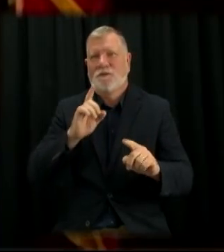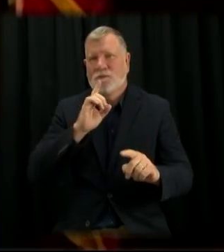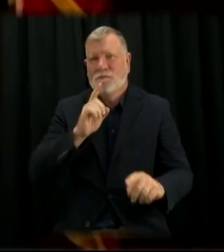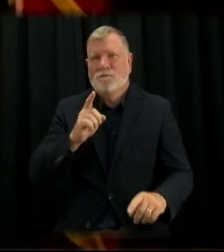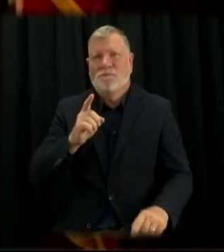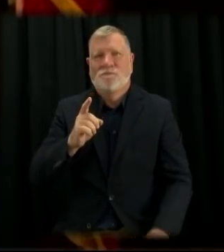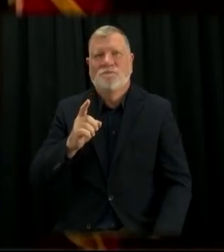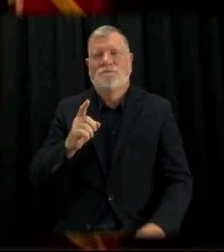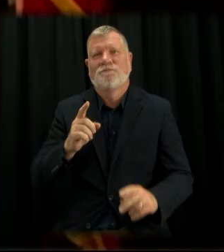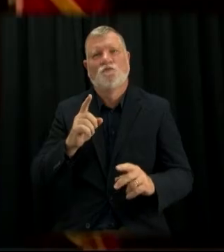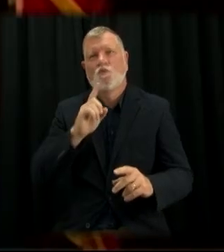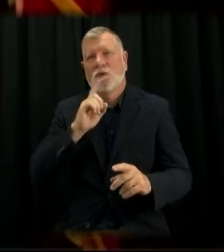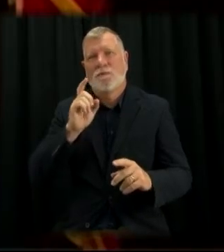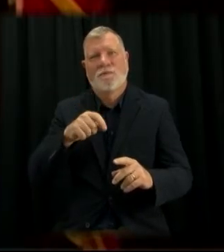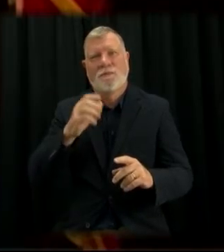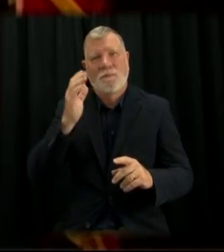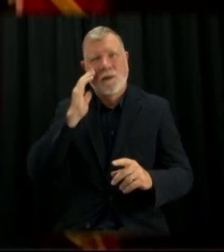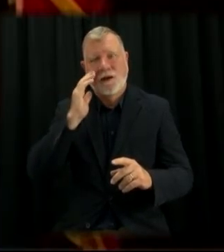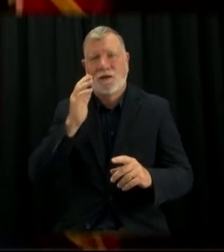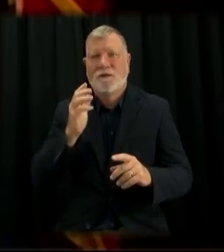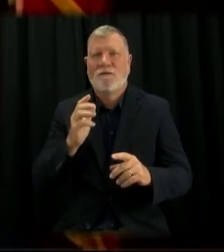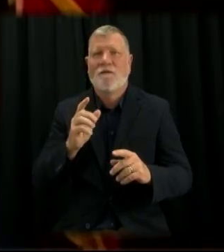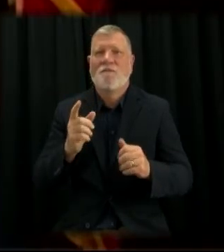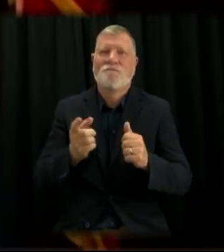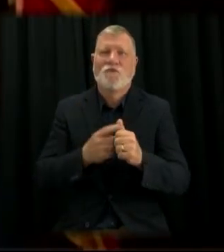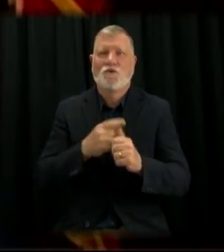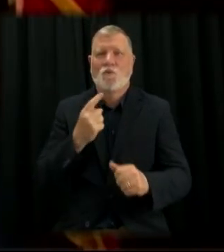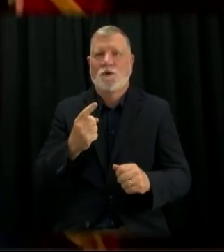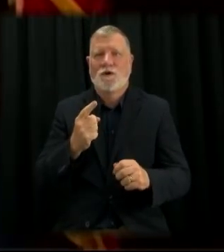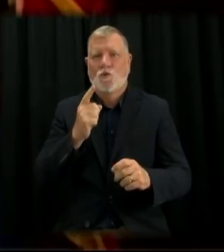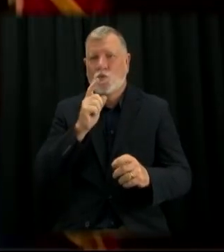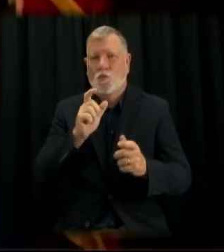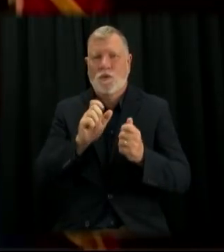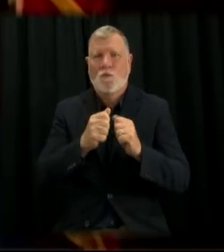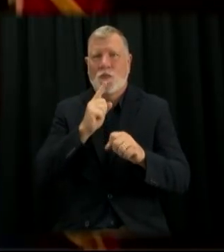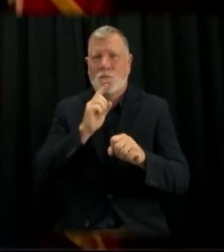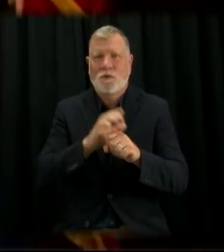nuevamente tenemos que tener en mente que